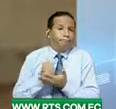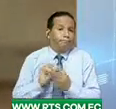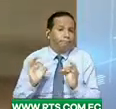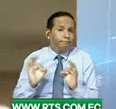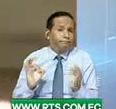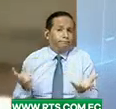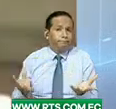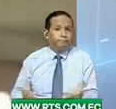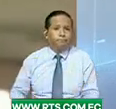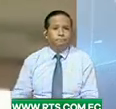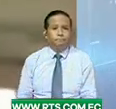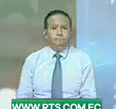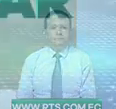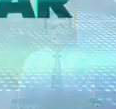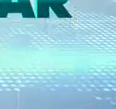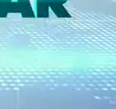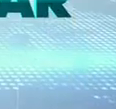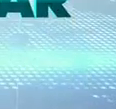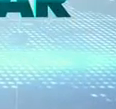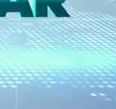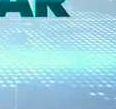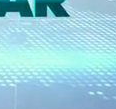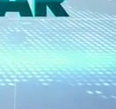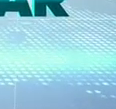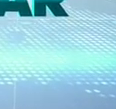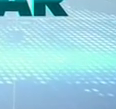José Morales.